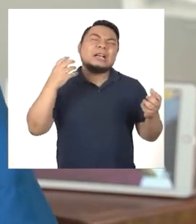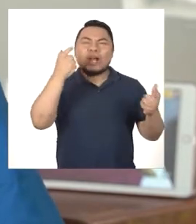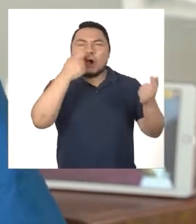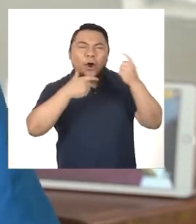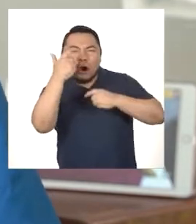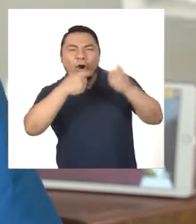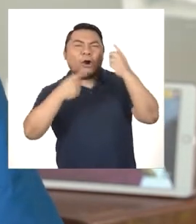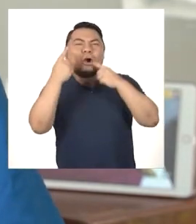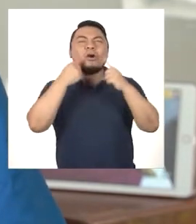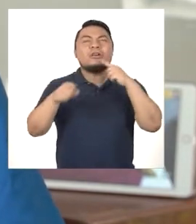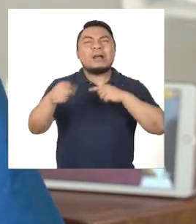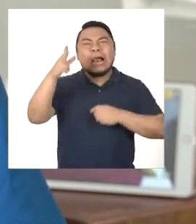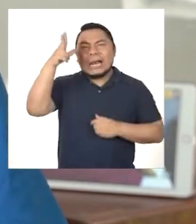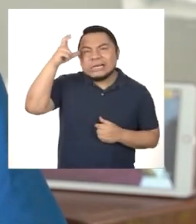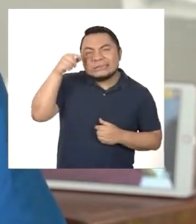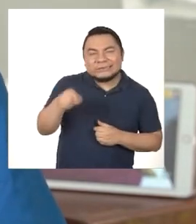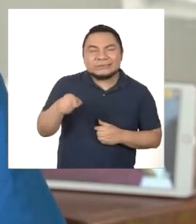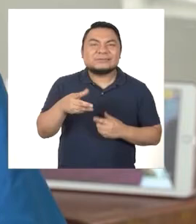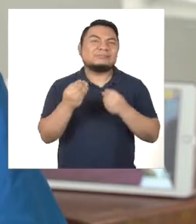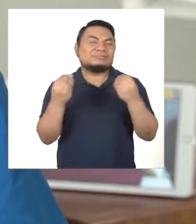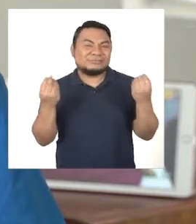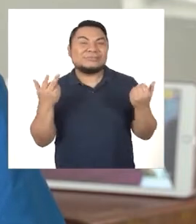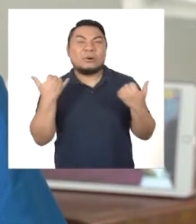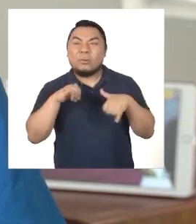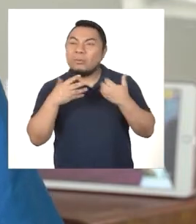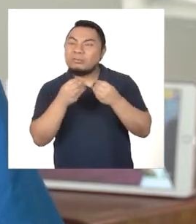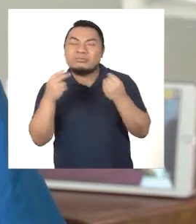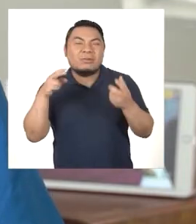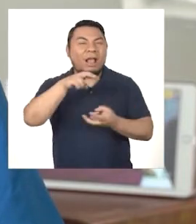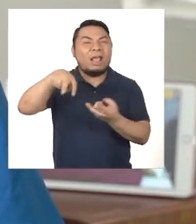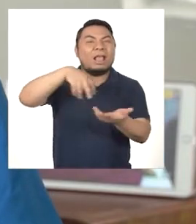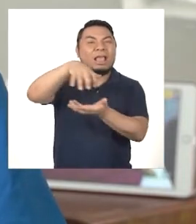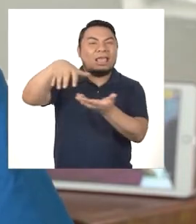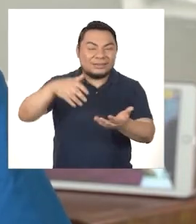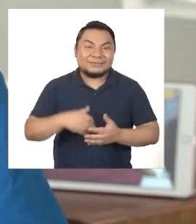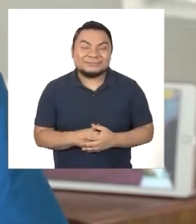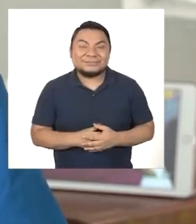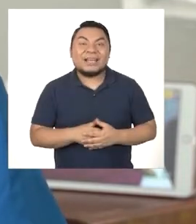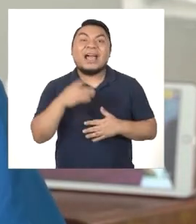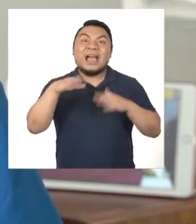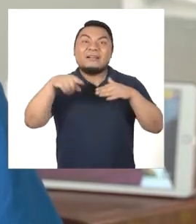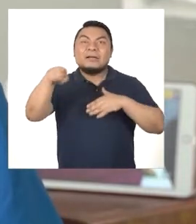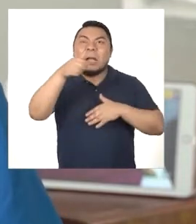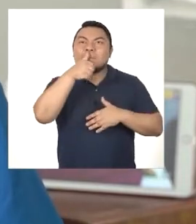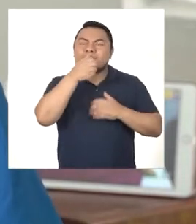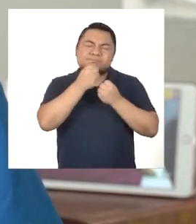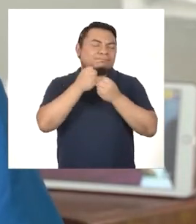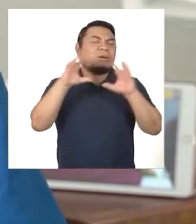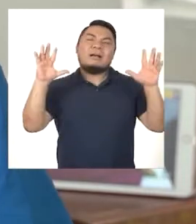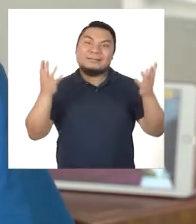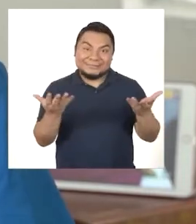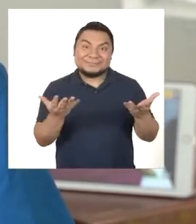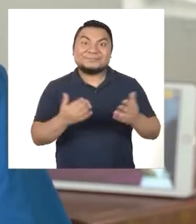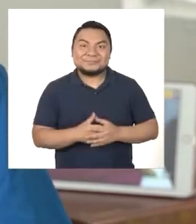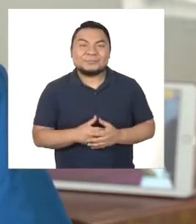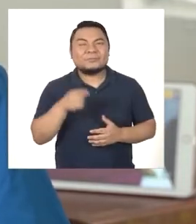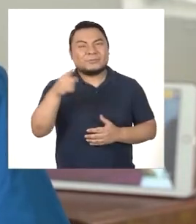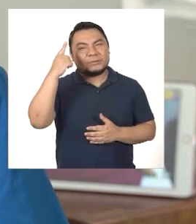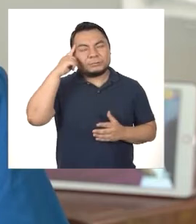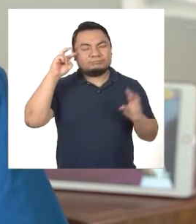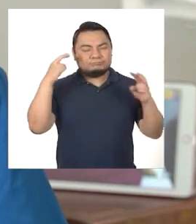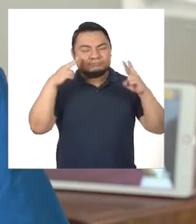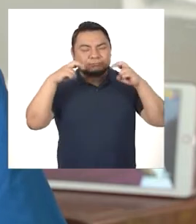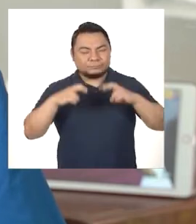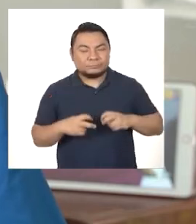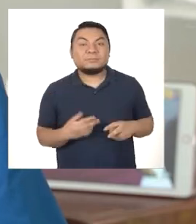y los berrinches es entre el 1 año y medio, 2 años y los 4. Y a veces perdemos la paciencia. Pues analicemos esta